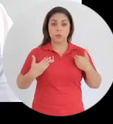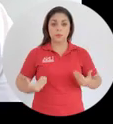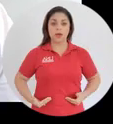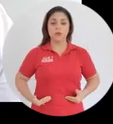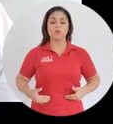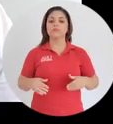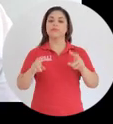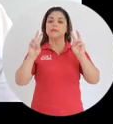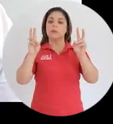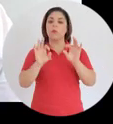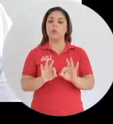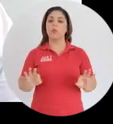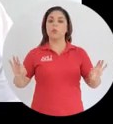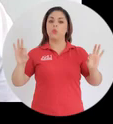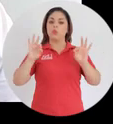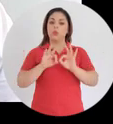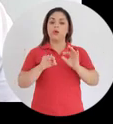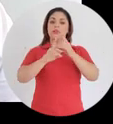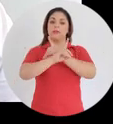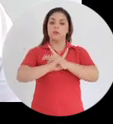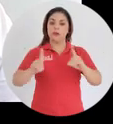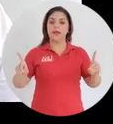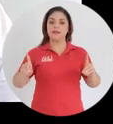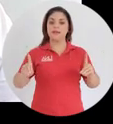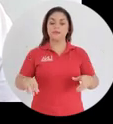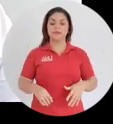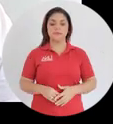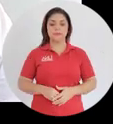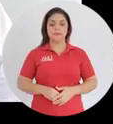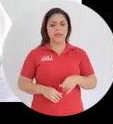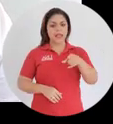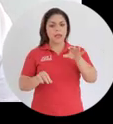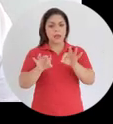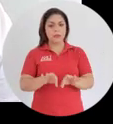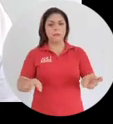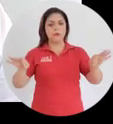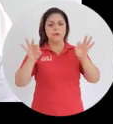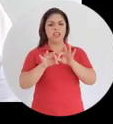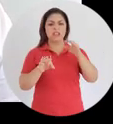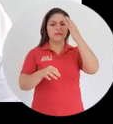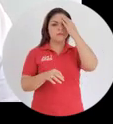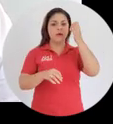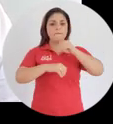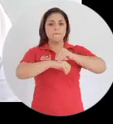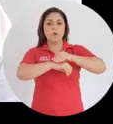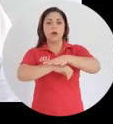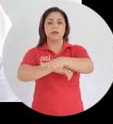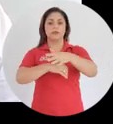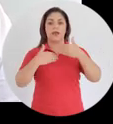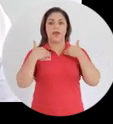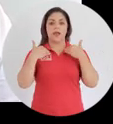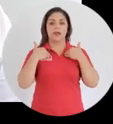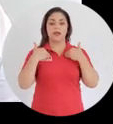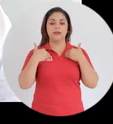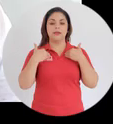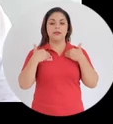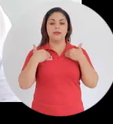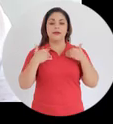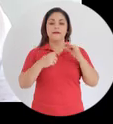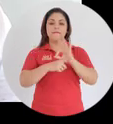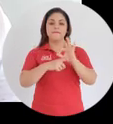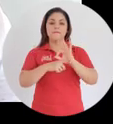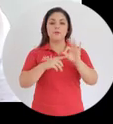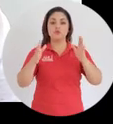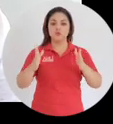son temas transversales a la democracia, al desarrollo, es importante por la influencia que tienen los y